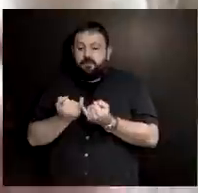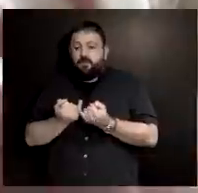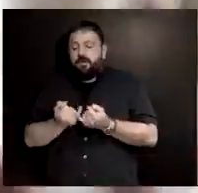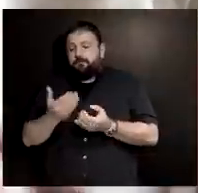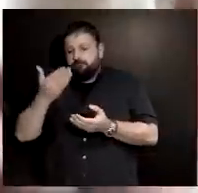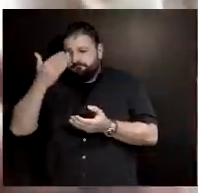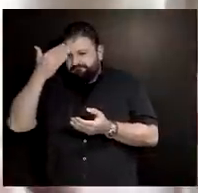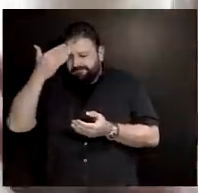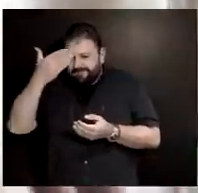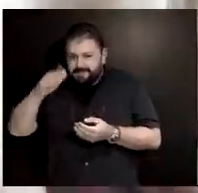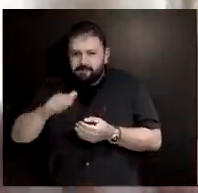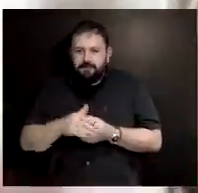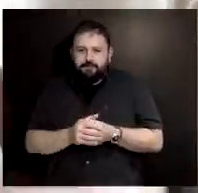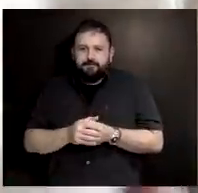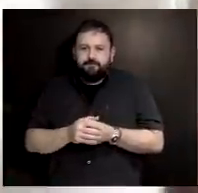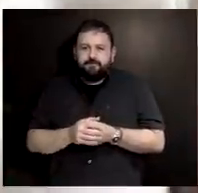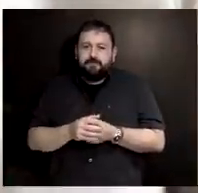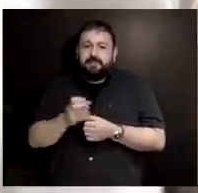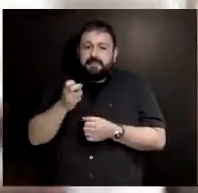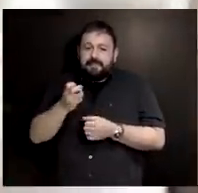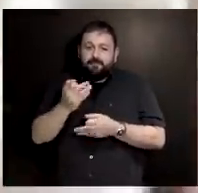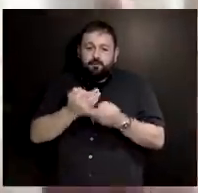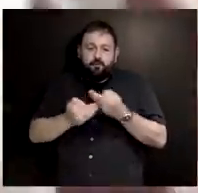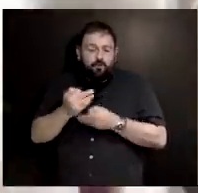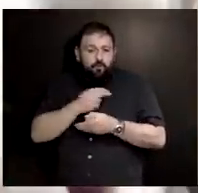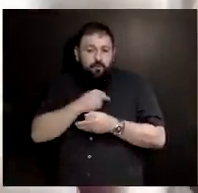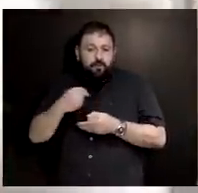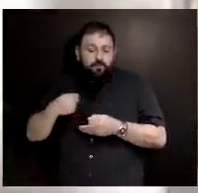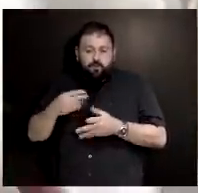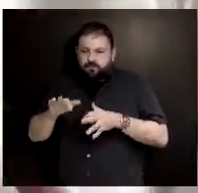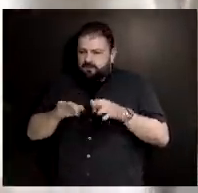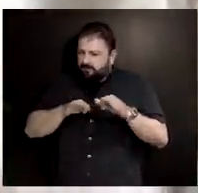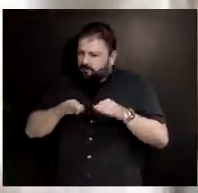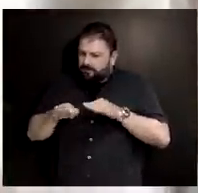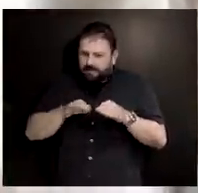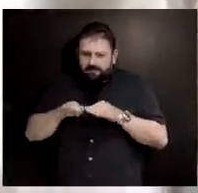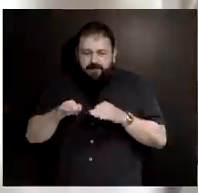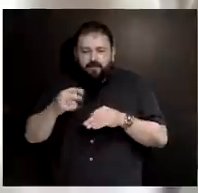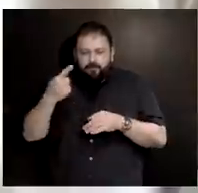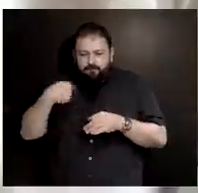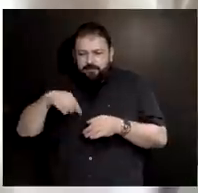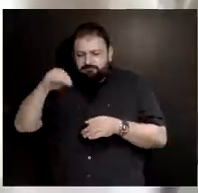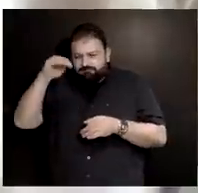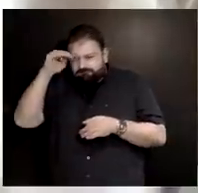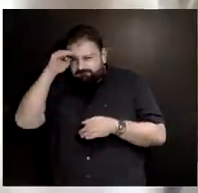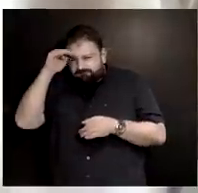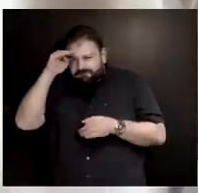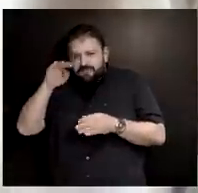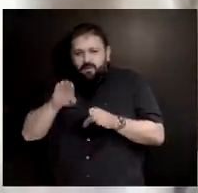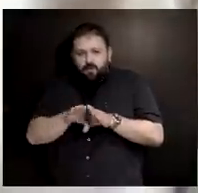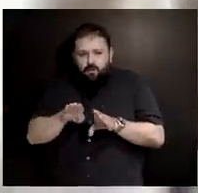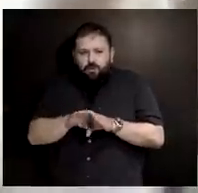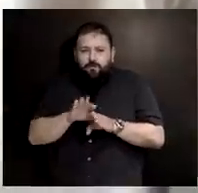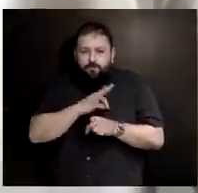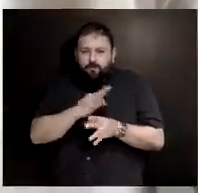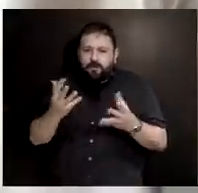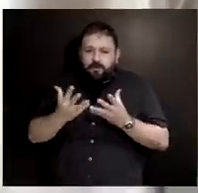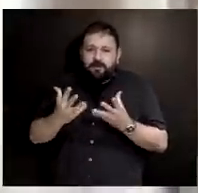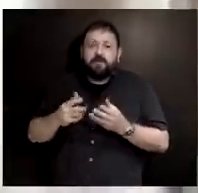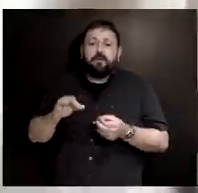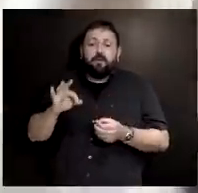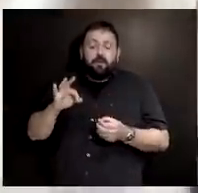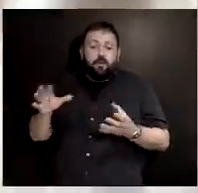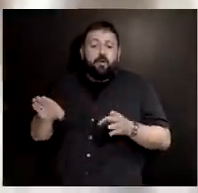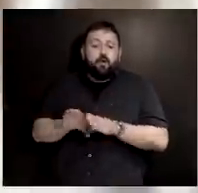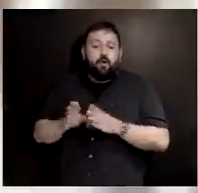camiones. Es todo lo que se ha trabajado para pensar cómo podemos hacer de todos una experiencia. ¿Cómo sí hacerlo, no? O sea, ¿cómo sí hacerlo?